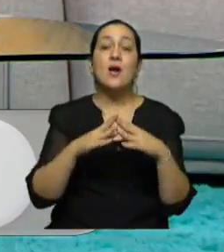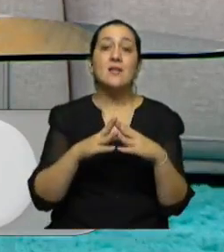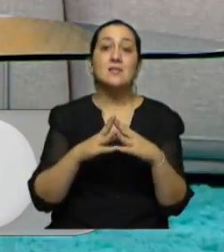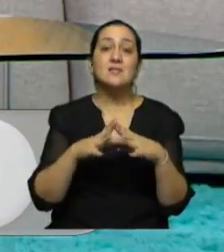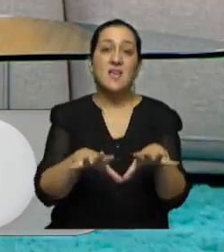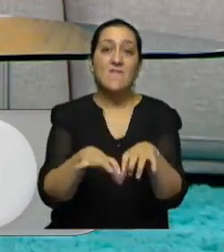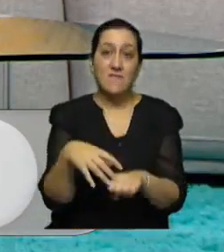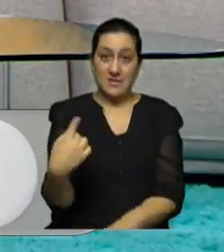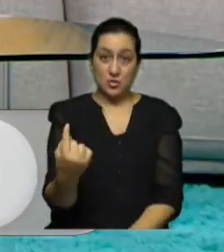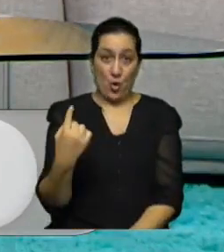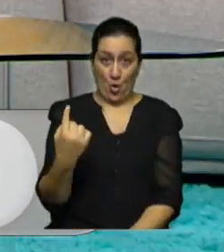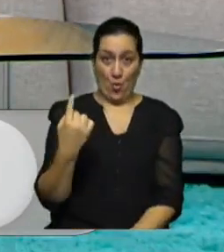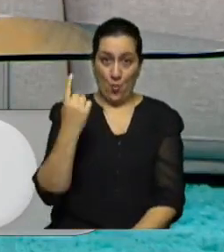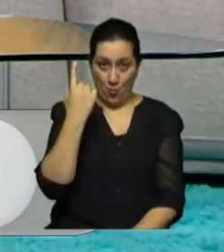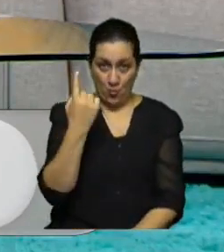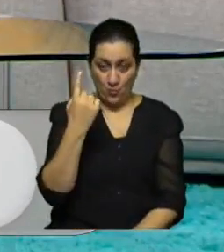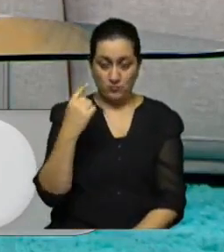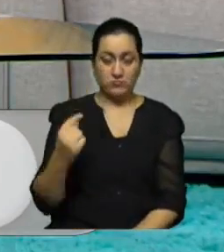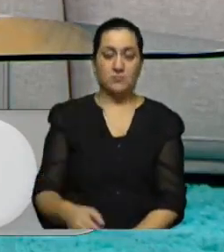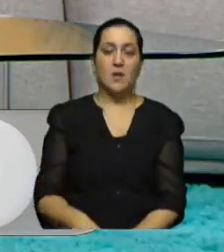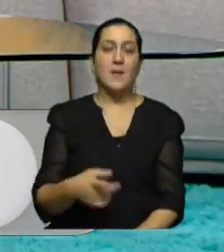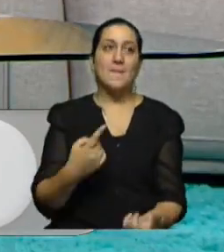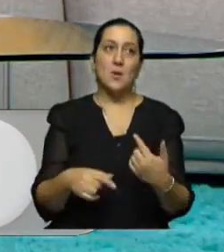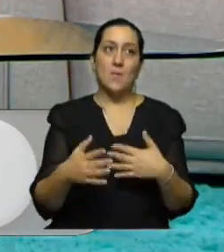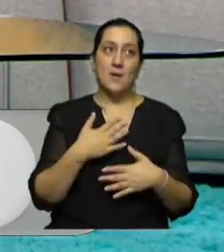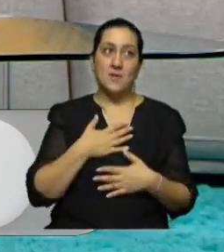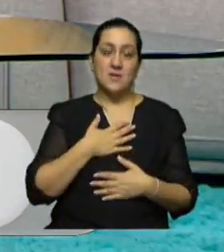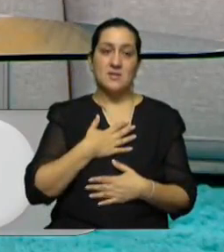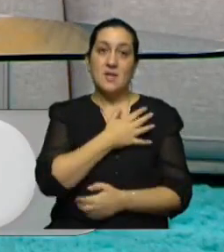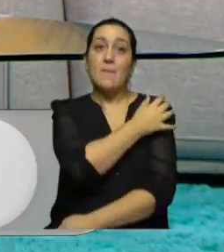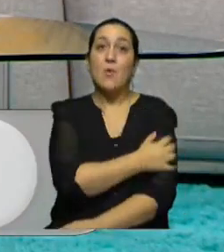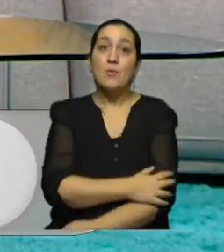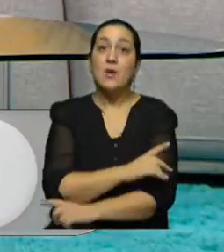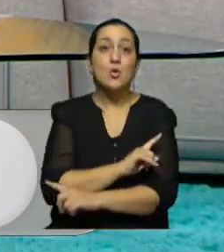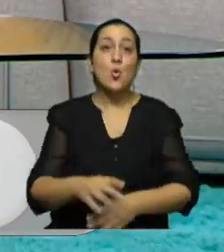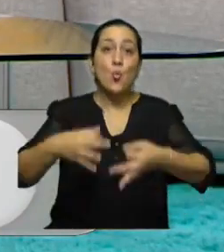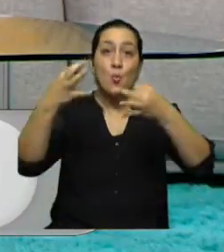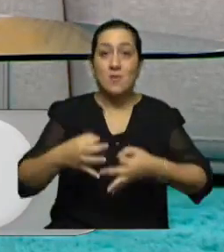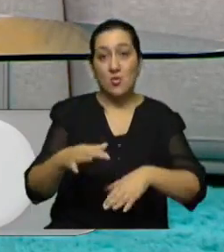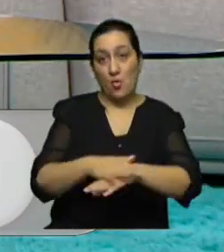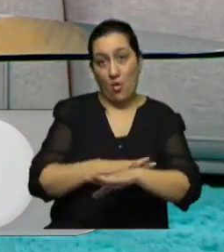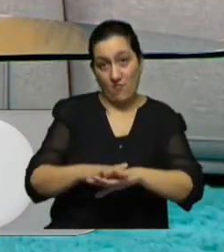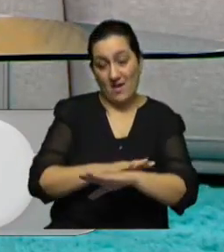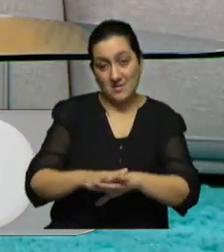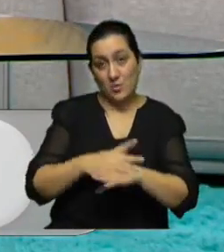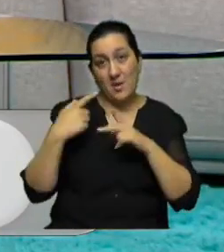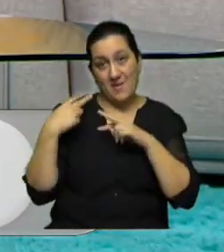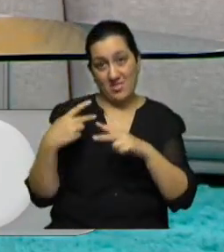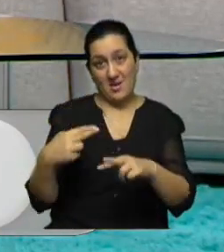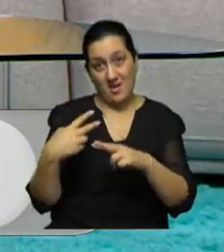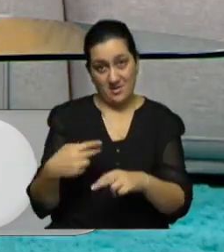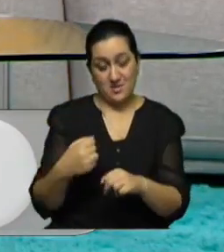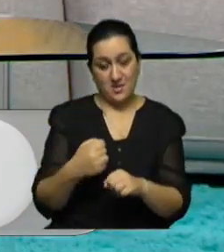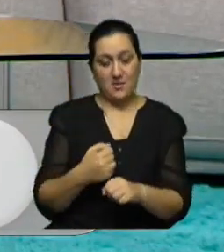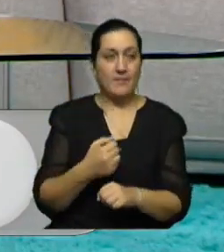unipersonal. Pero ser pobre me parece que es no poder cumplir con lo básico de la subsistencia.